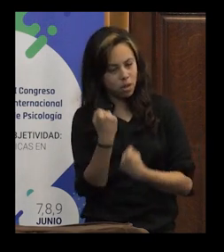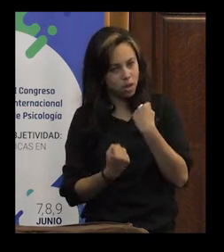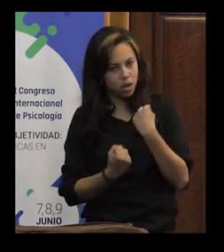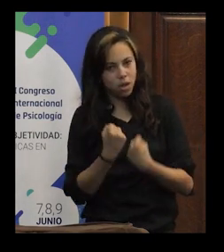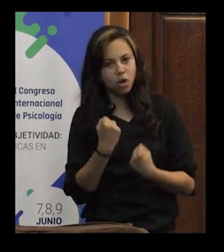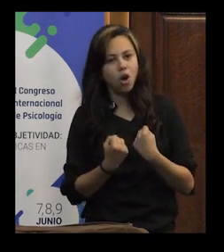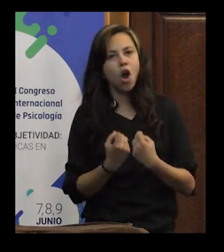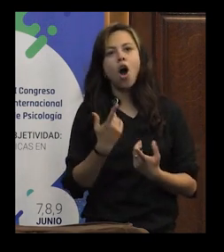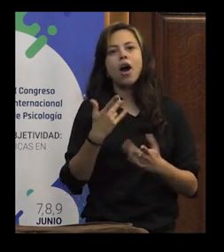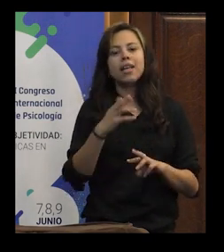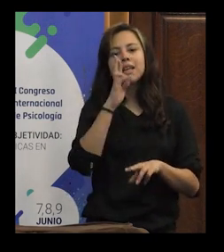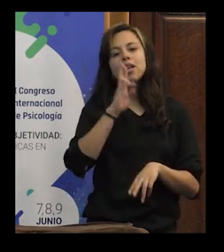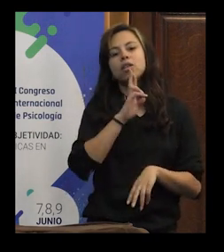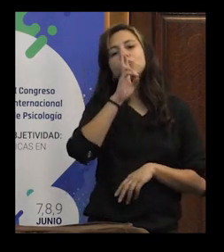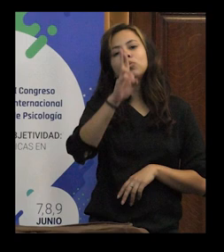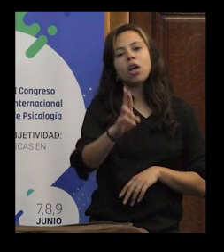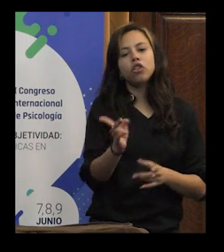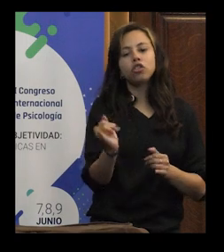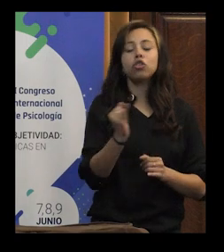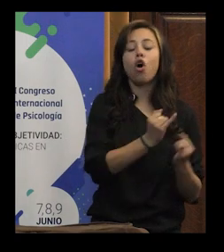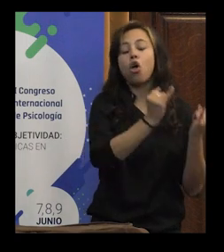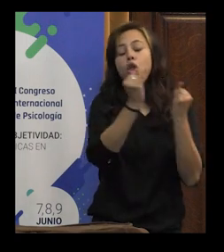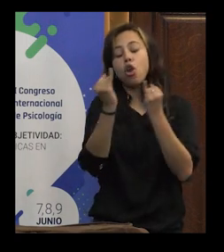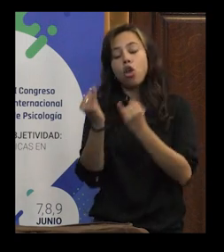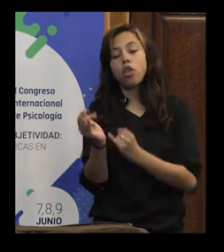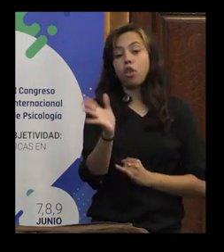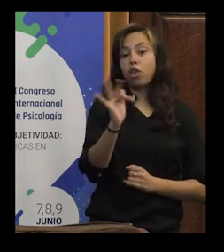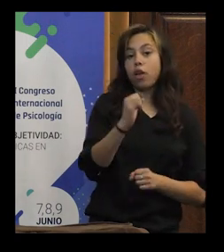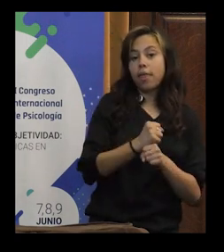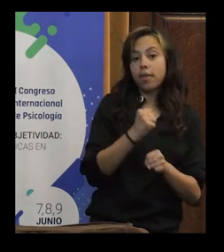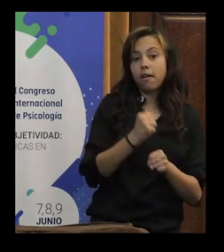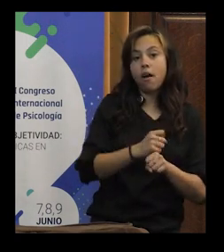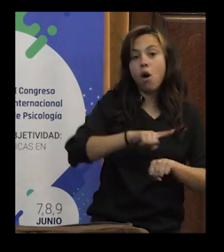días de trabajos perdidos o las